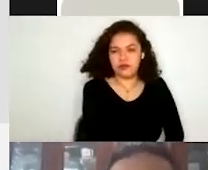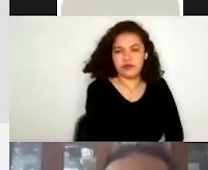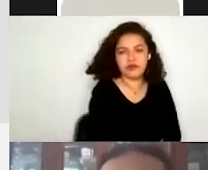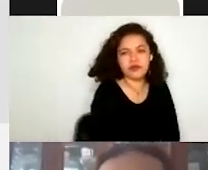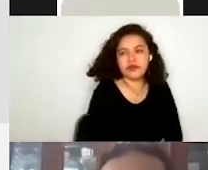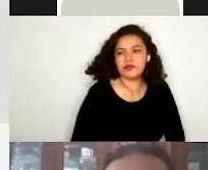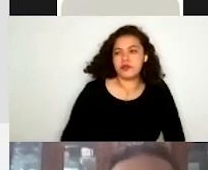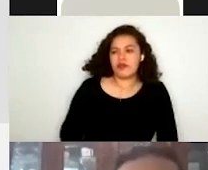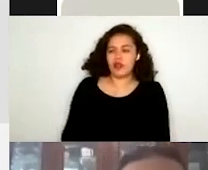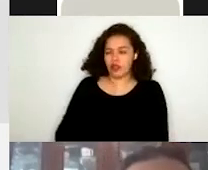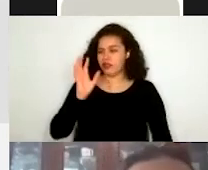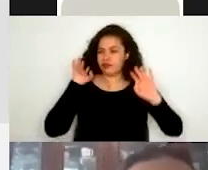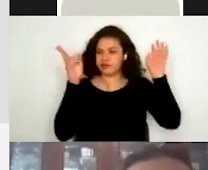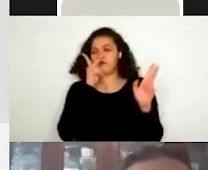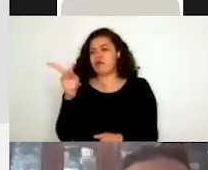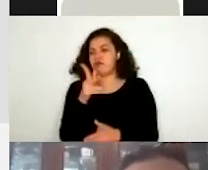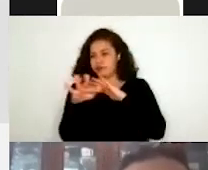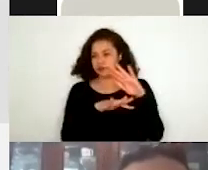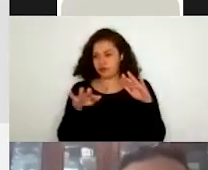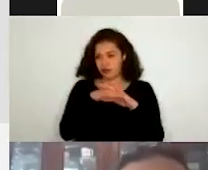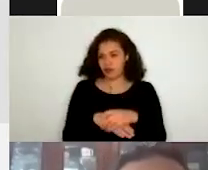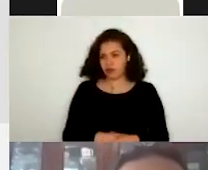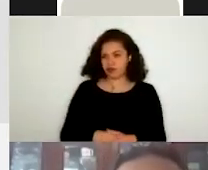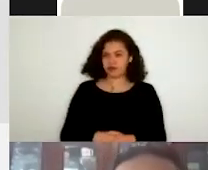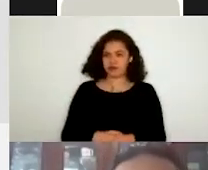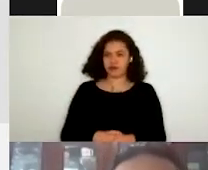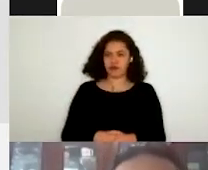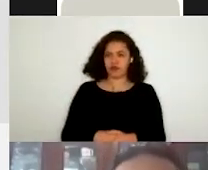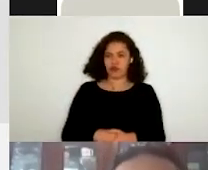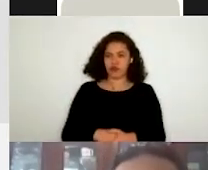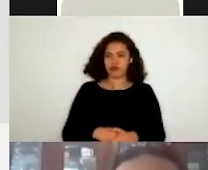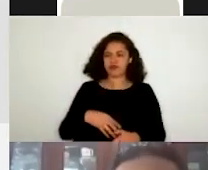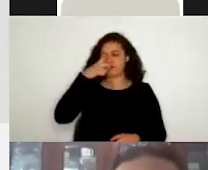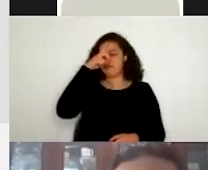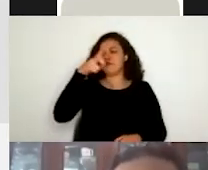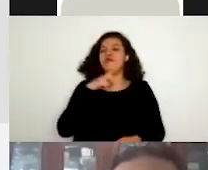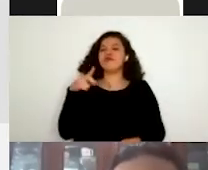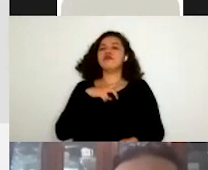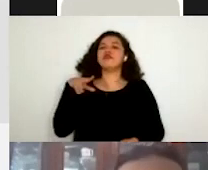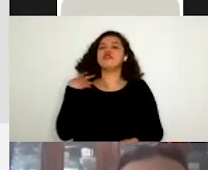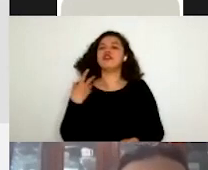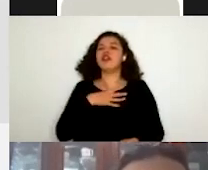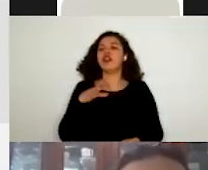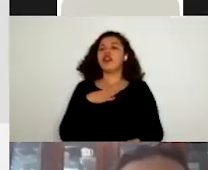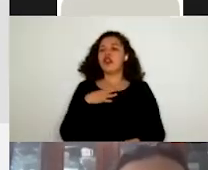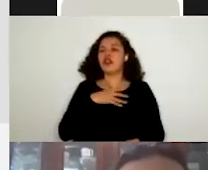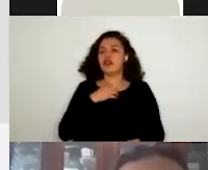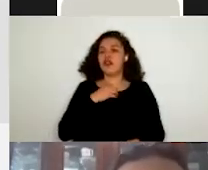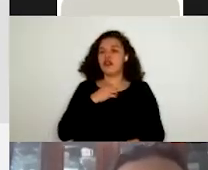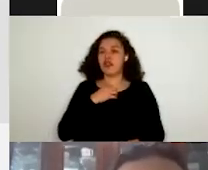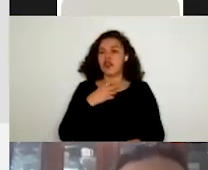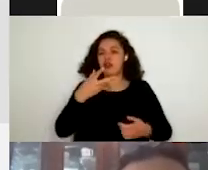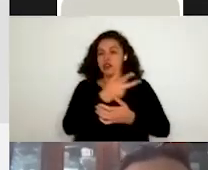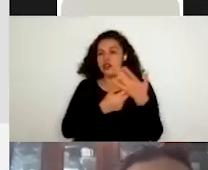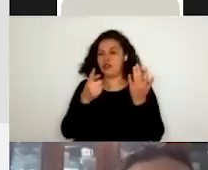Y aquí los términos de referencia nos van a ir guiando de qué es lo que debe de contener nuestro programa interno de